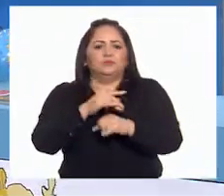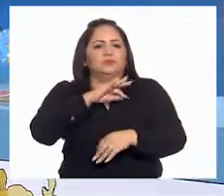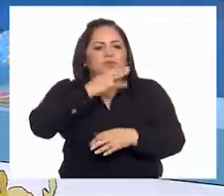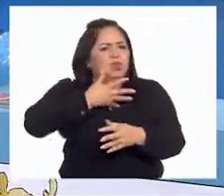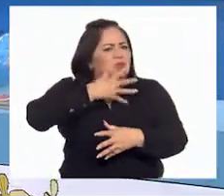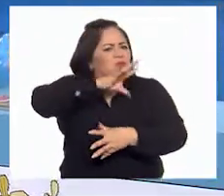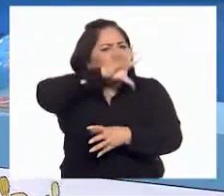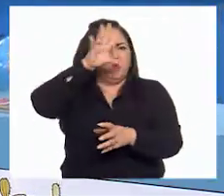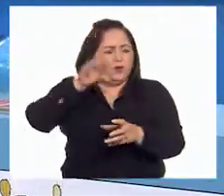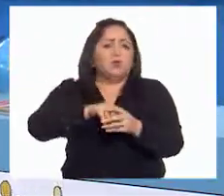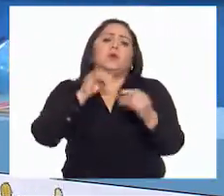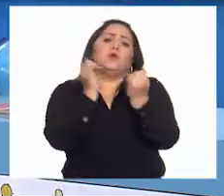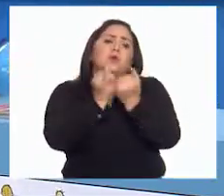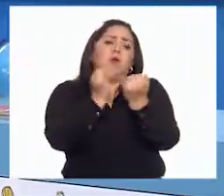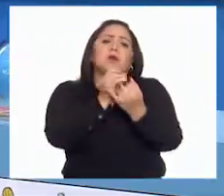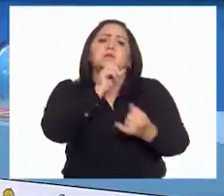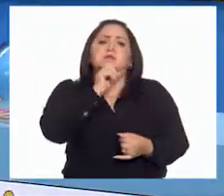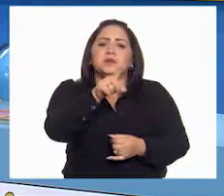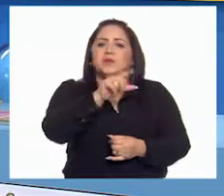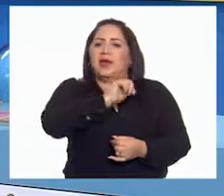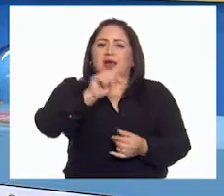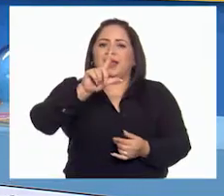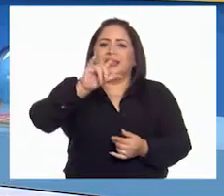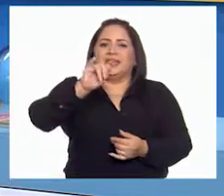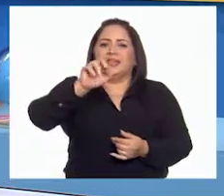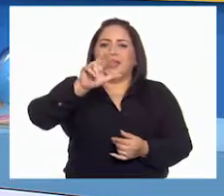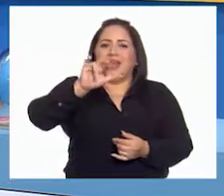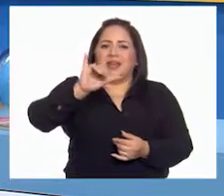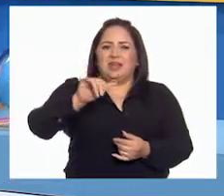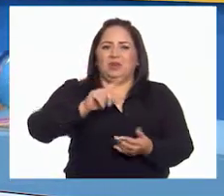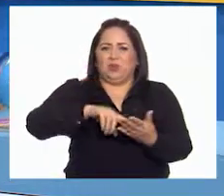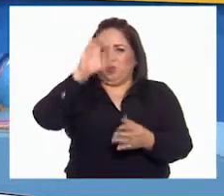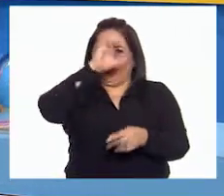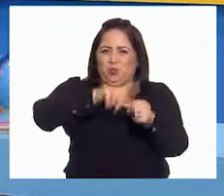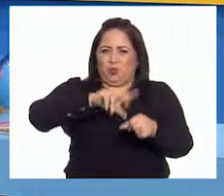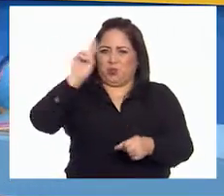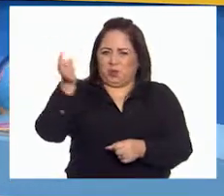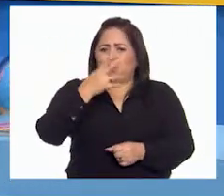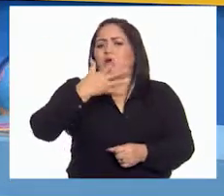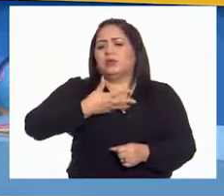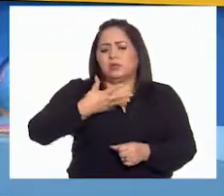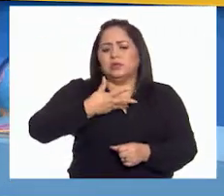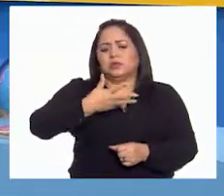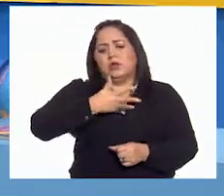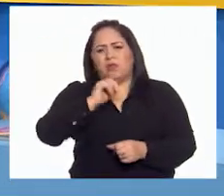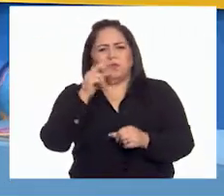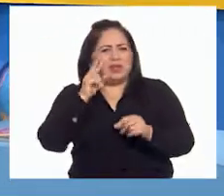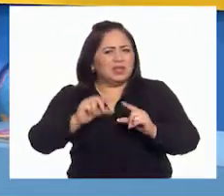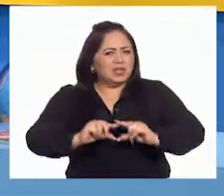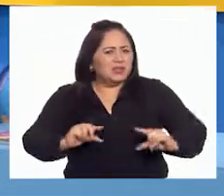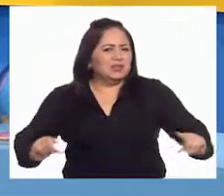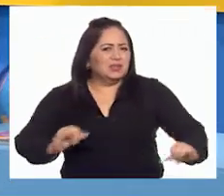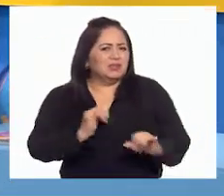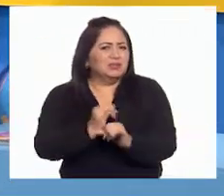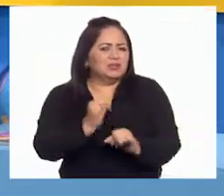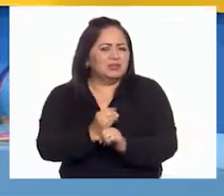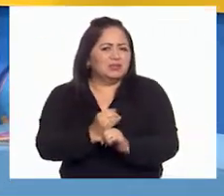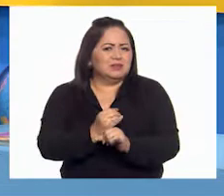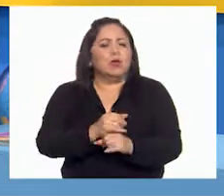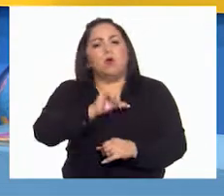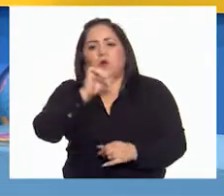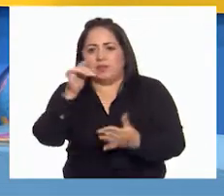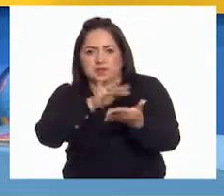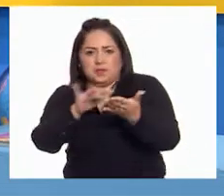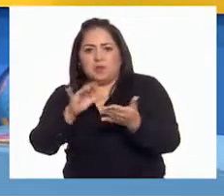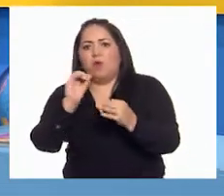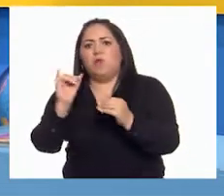externos. También en el sitio de Literatura de Cultura UNAM pueden acceder a diferentes obras, algunas para lectura en línea y